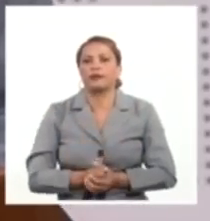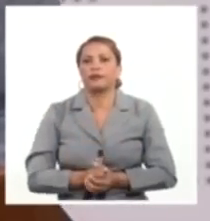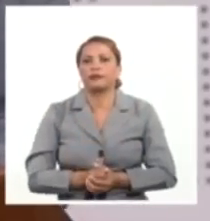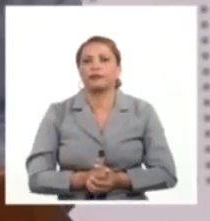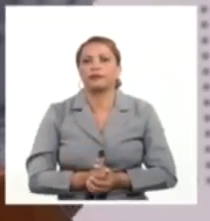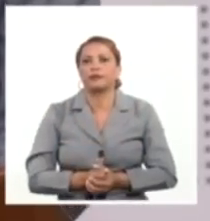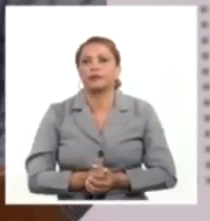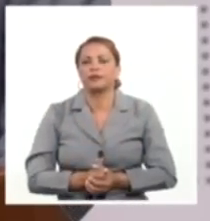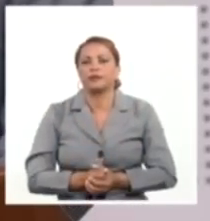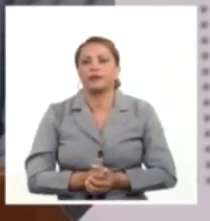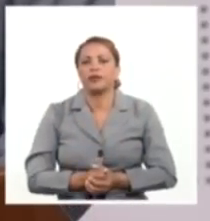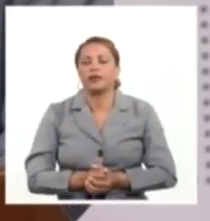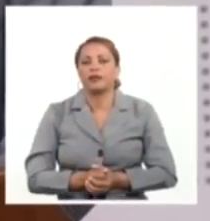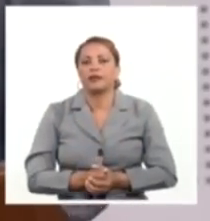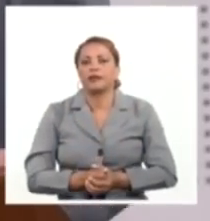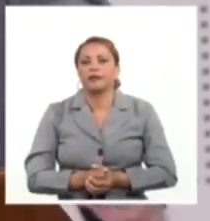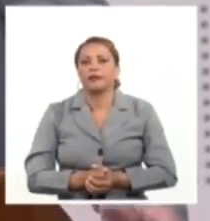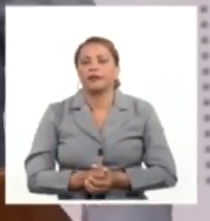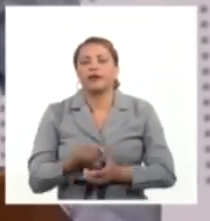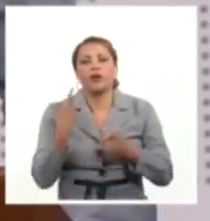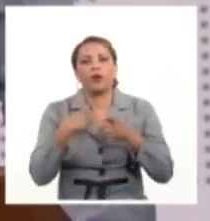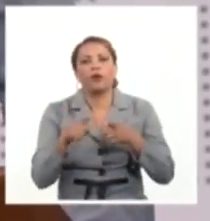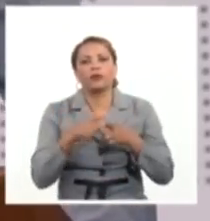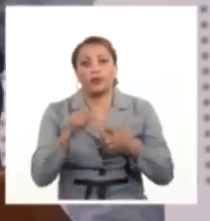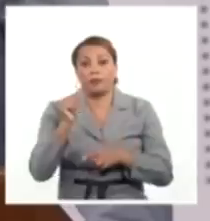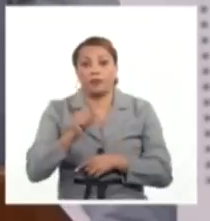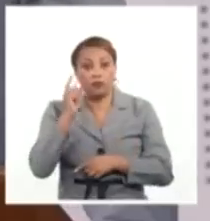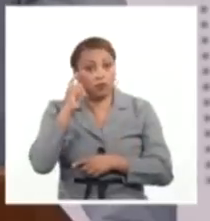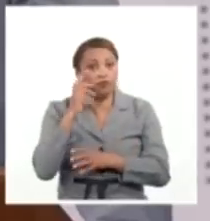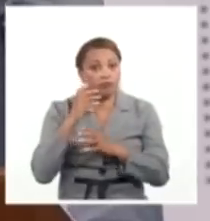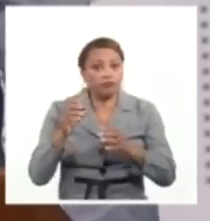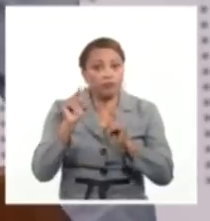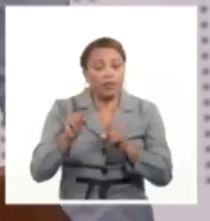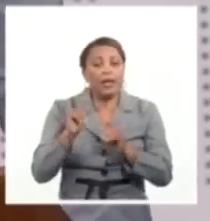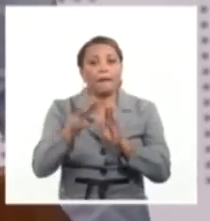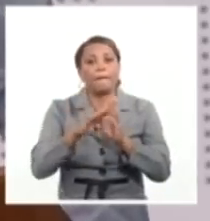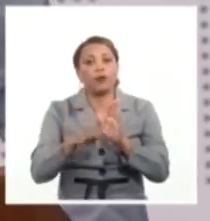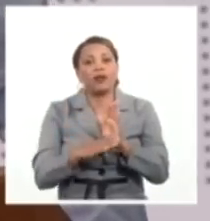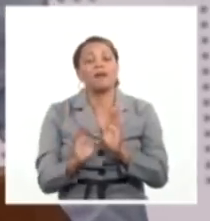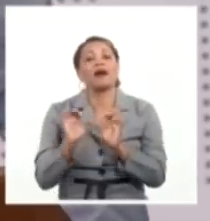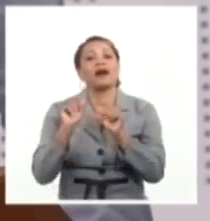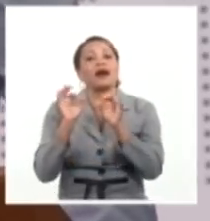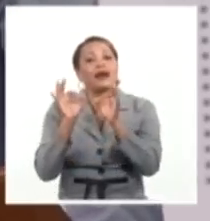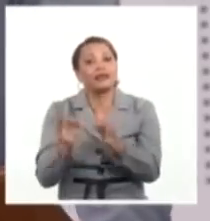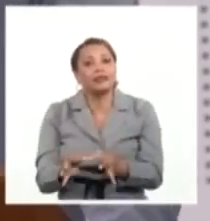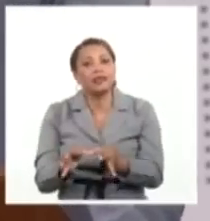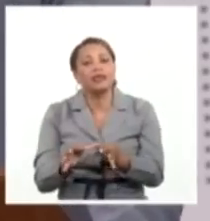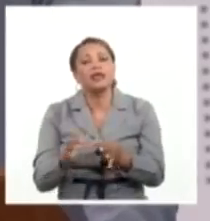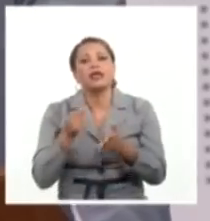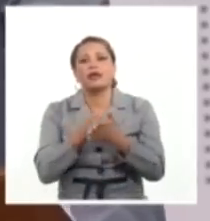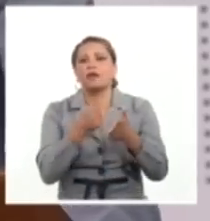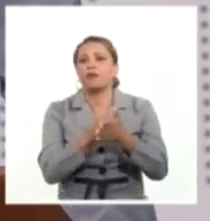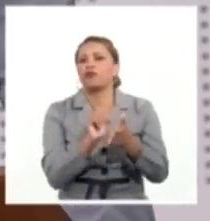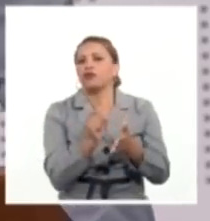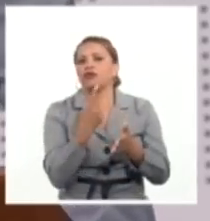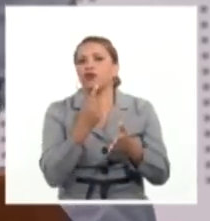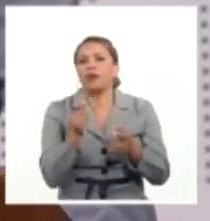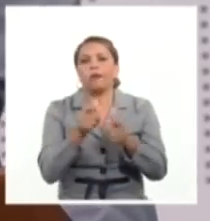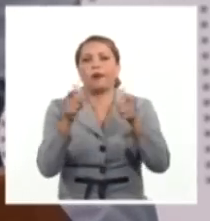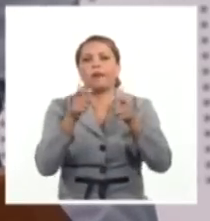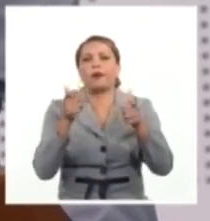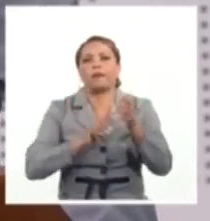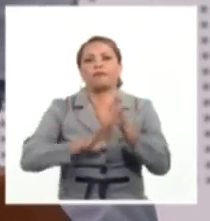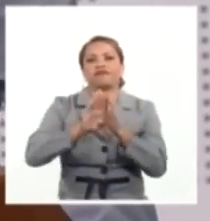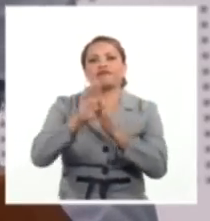Según sus diseñadores y otros expertos, un programa de este tipo no impulsa por sí solo el crecimiento